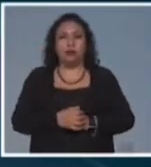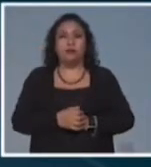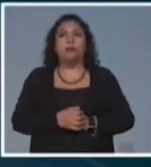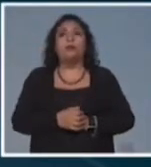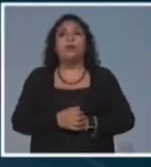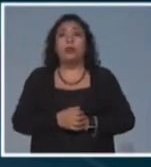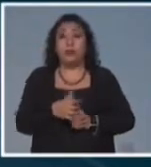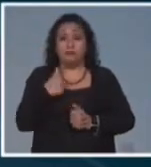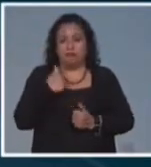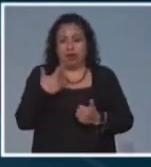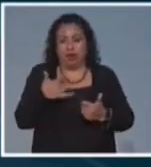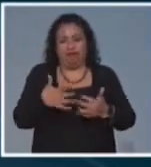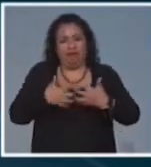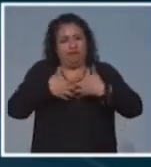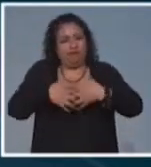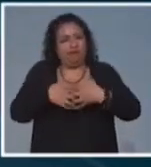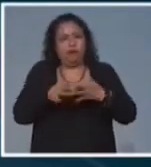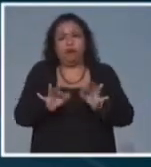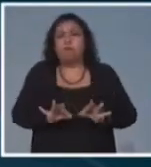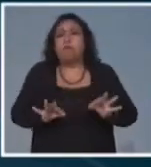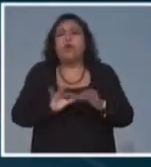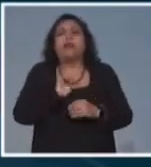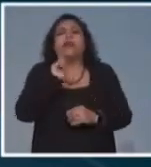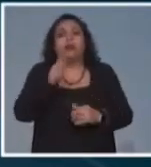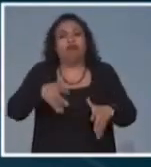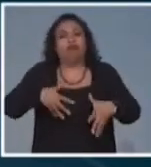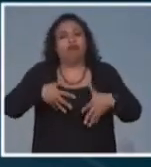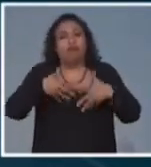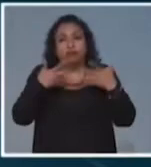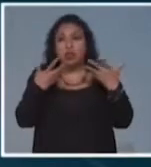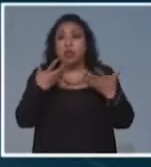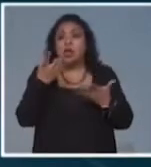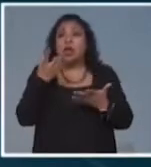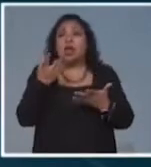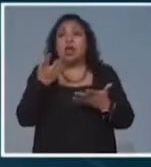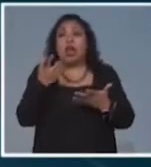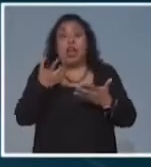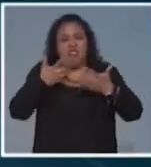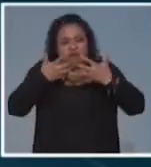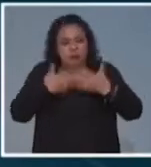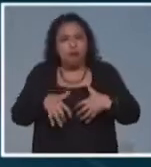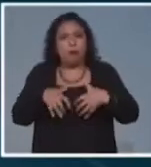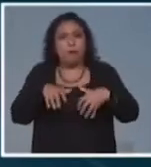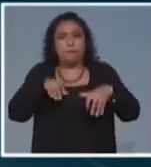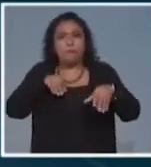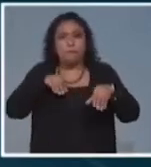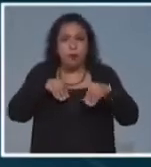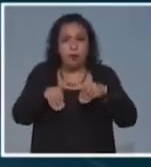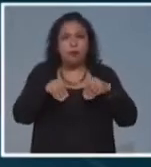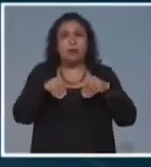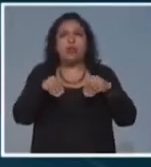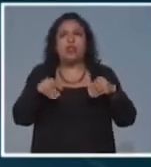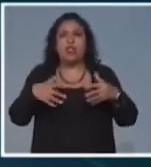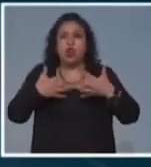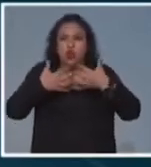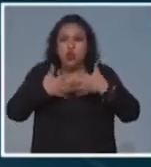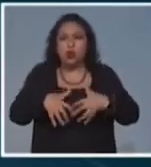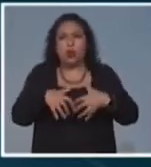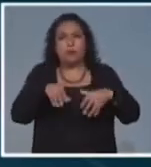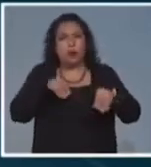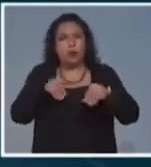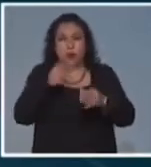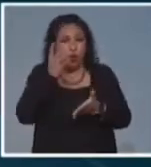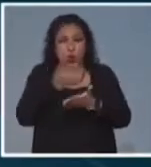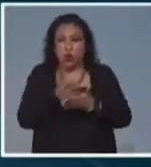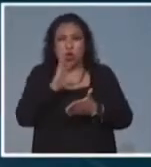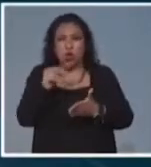Un motor esencial que no solamente activa el movimiento, no solamente es motor de movimiento, no,